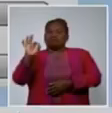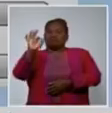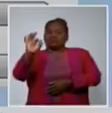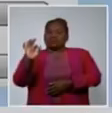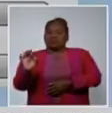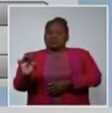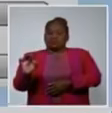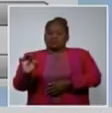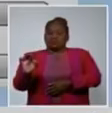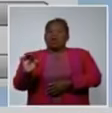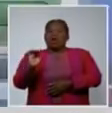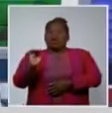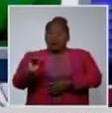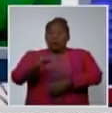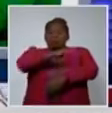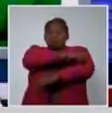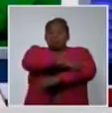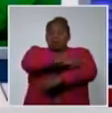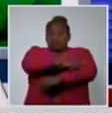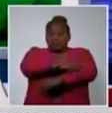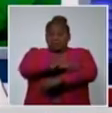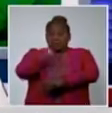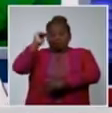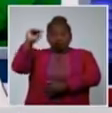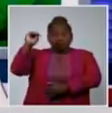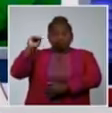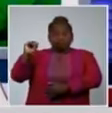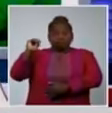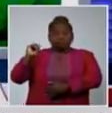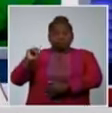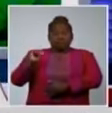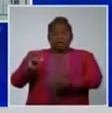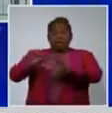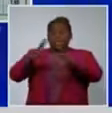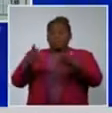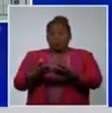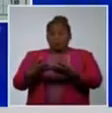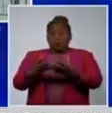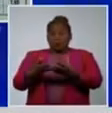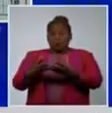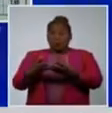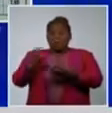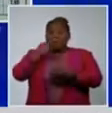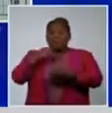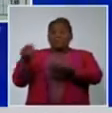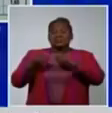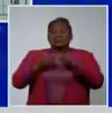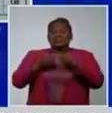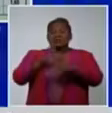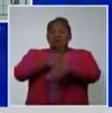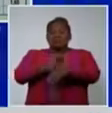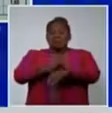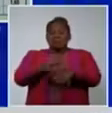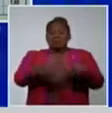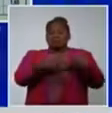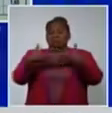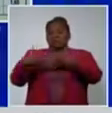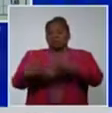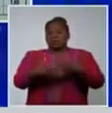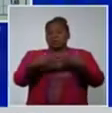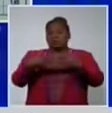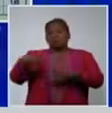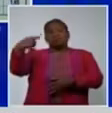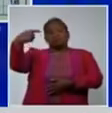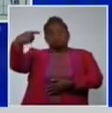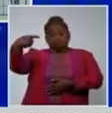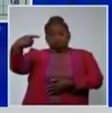en el mando los que más casos aportan los estados unidos lo cambió al primer lugar y